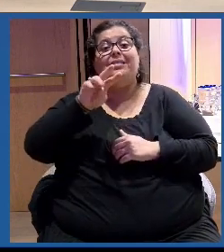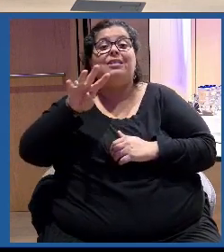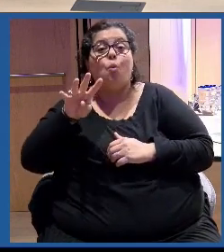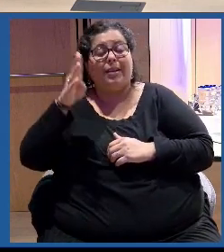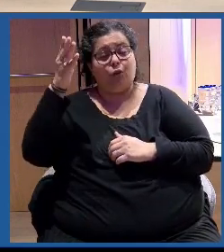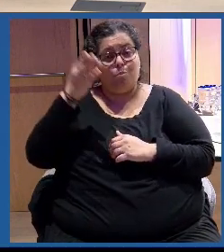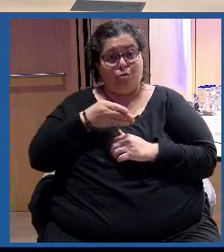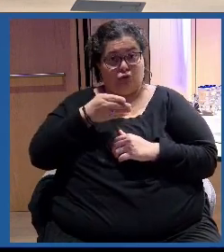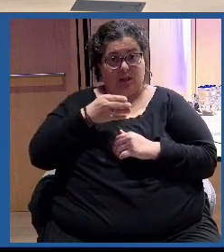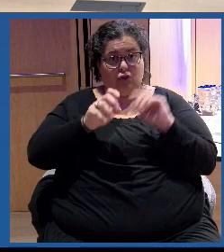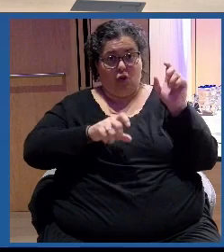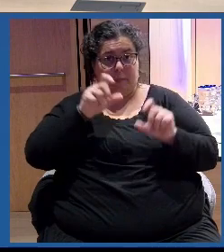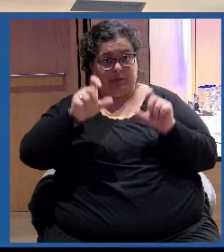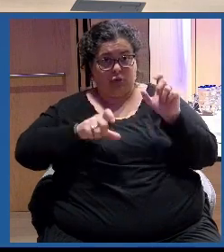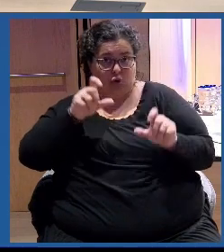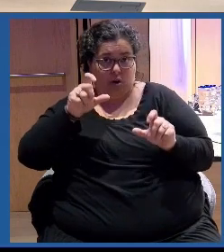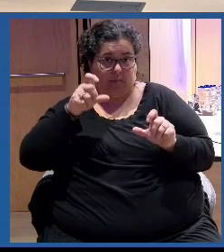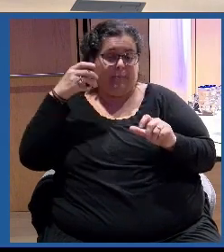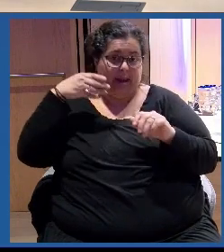3,24%